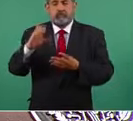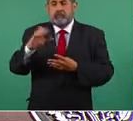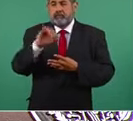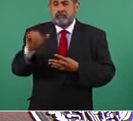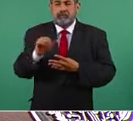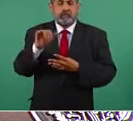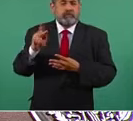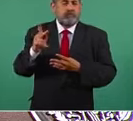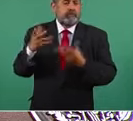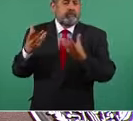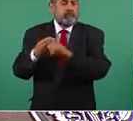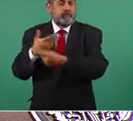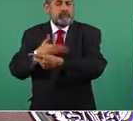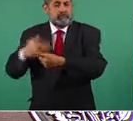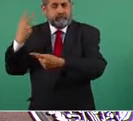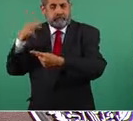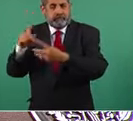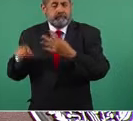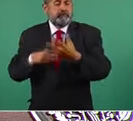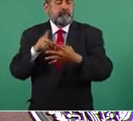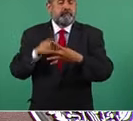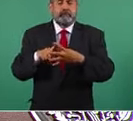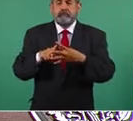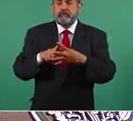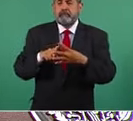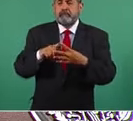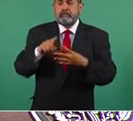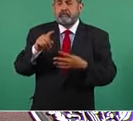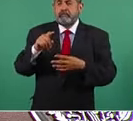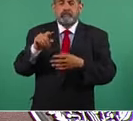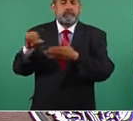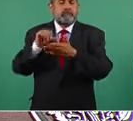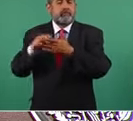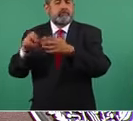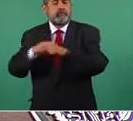de la Presidencia de México, el Centro Nacional de Inteligencia